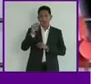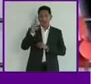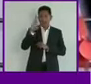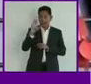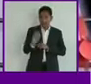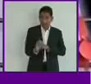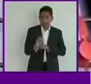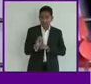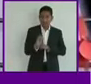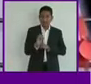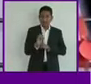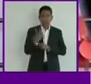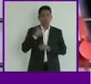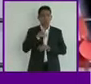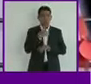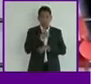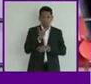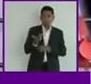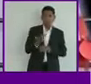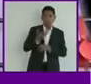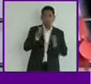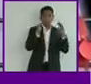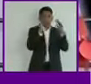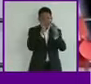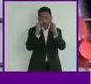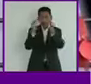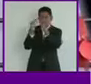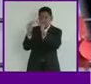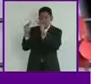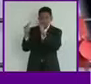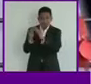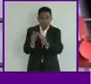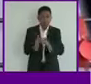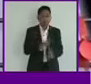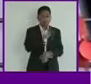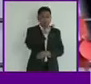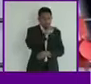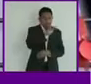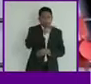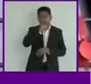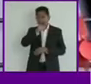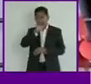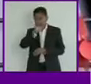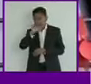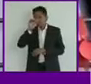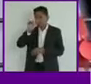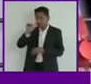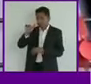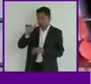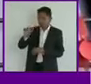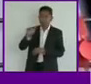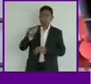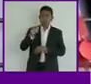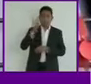colonias, tocarle casa por casa, y buscando chicos para que puedan integrarse a nuestro programa